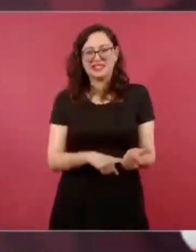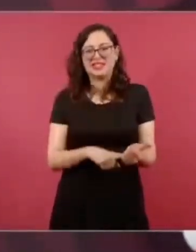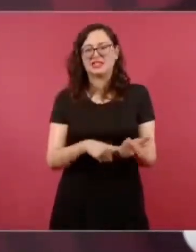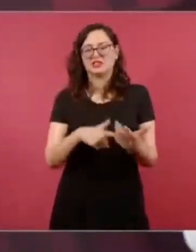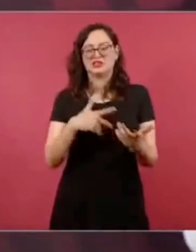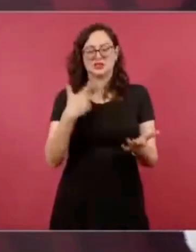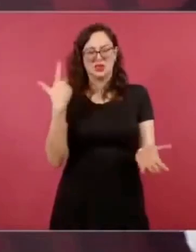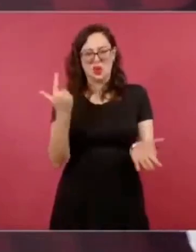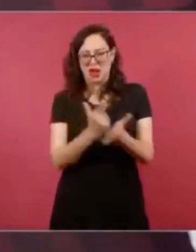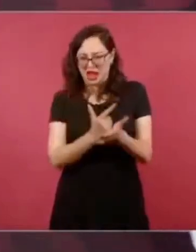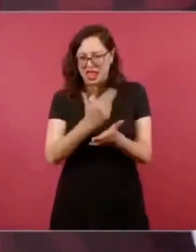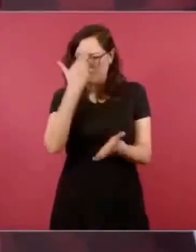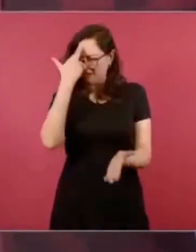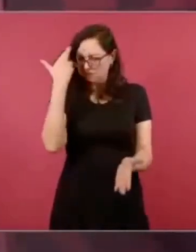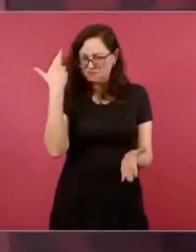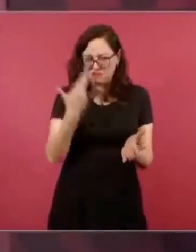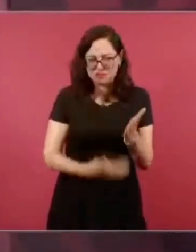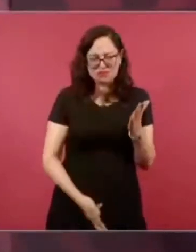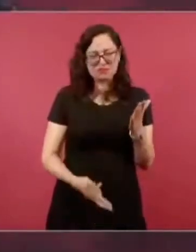violentando